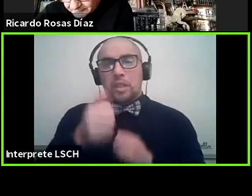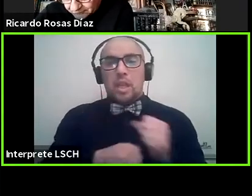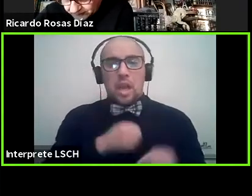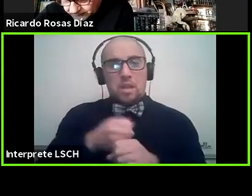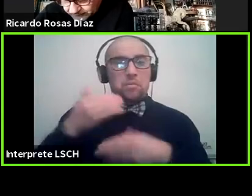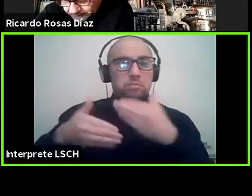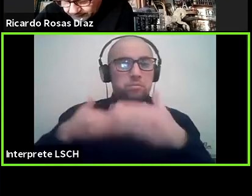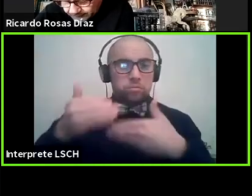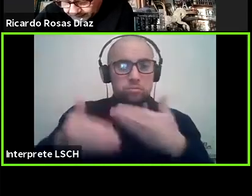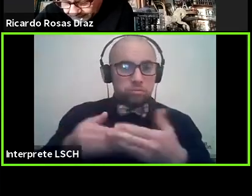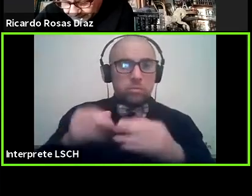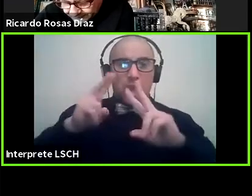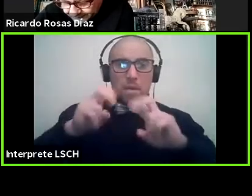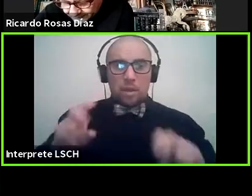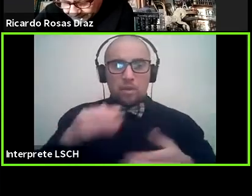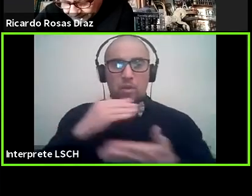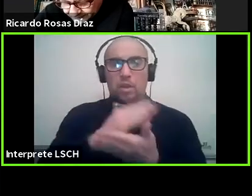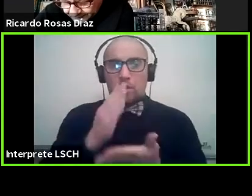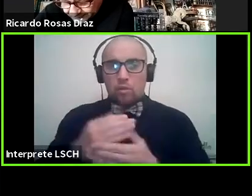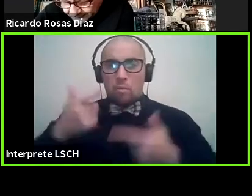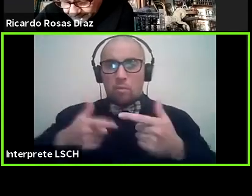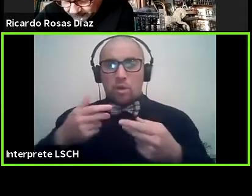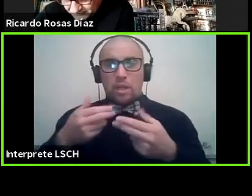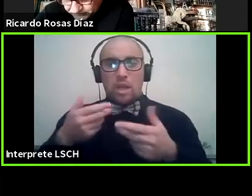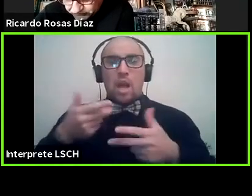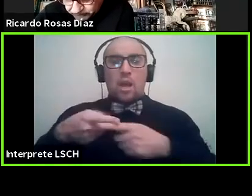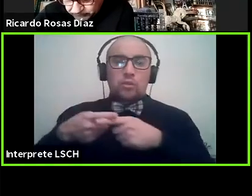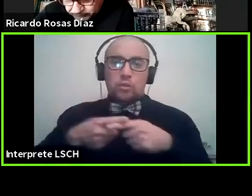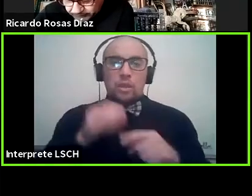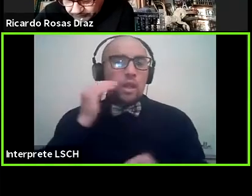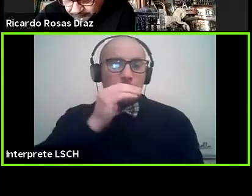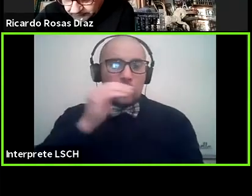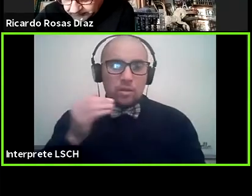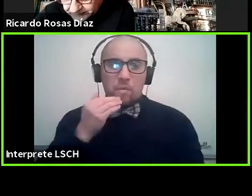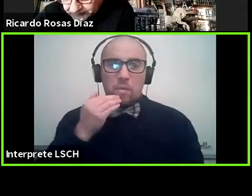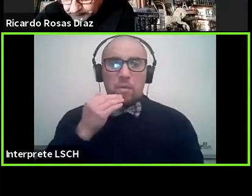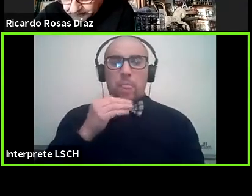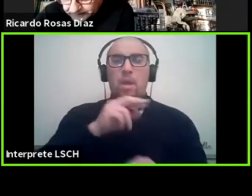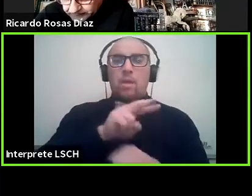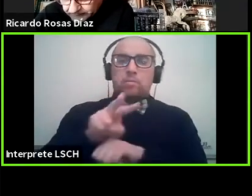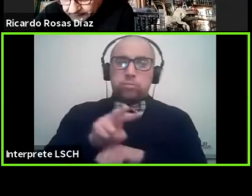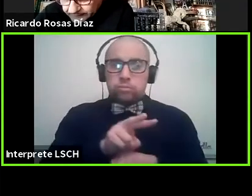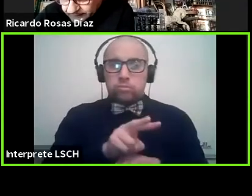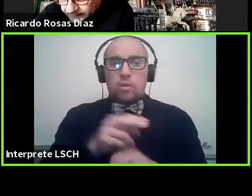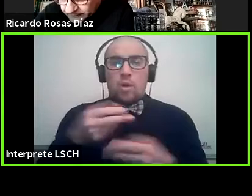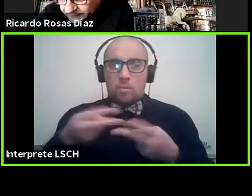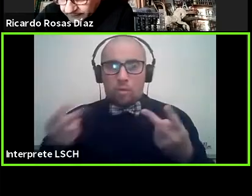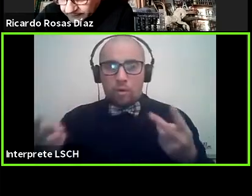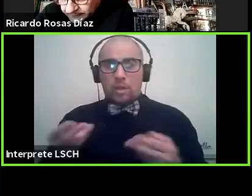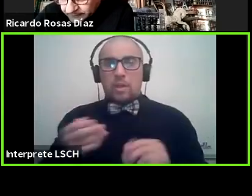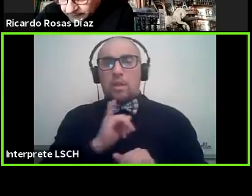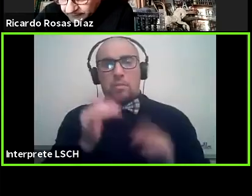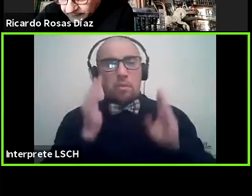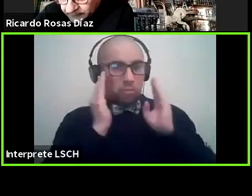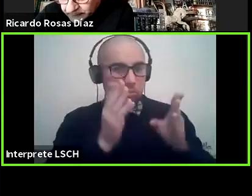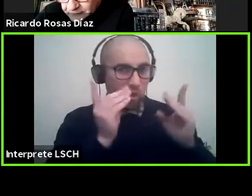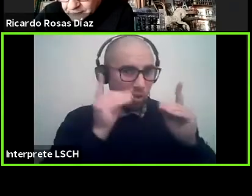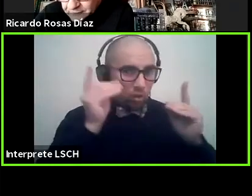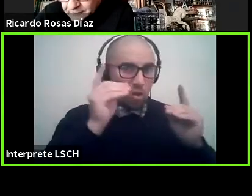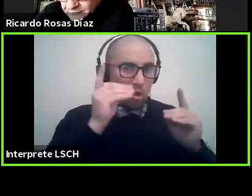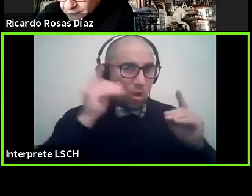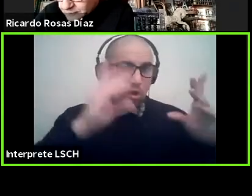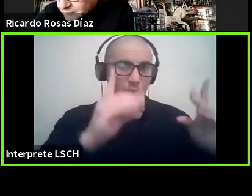investigación, diseño y gestión de políticas sociales de infancia y género en la administración pública, antes de volcarse a estudios de doctorado y al trabajo